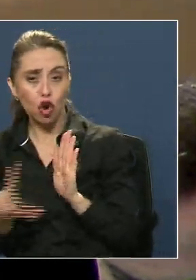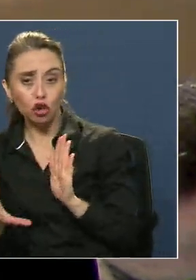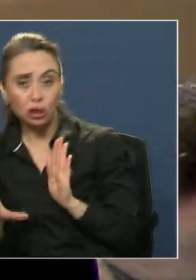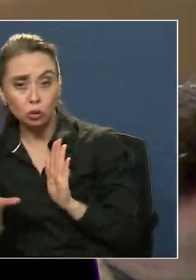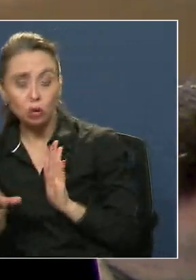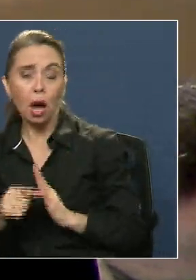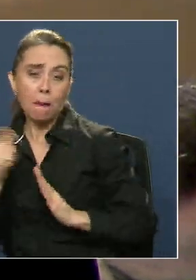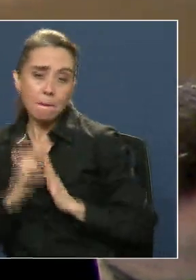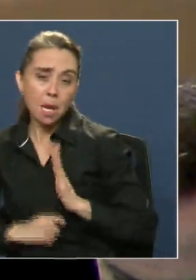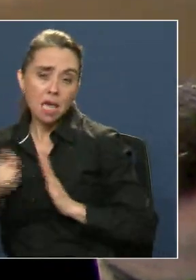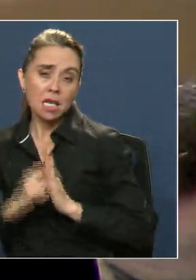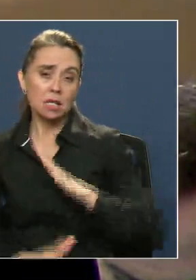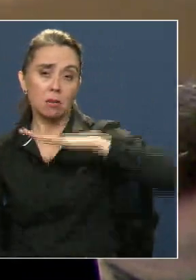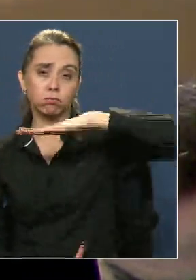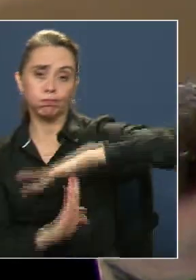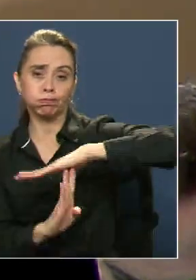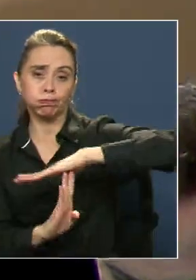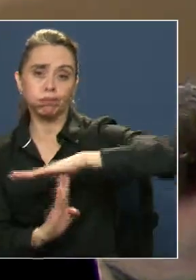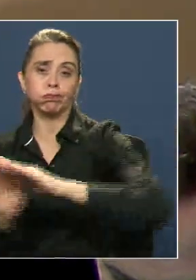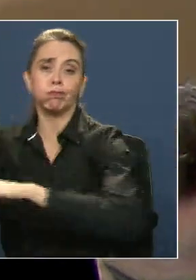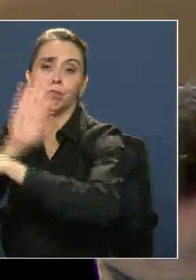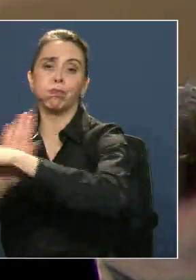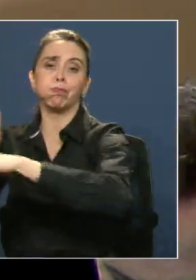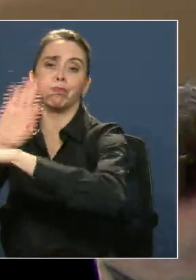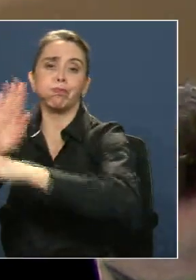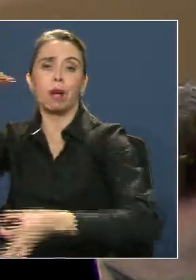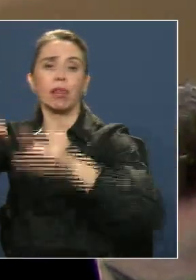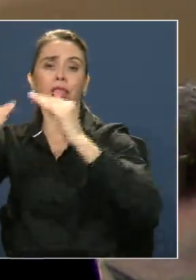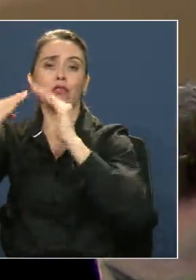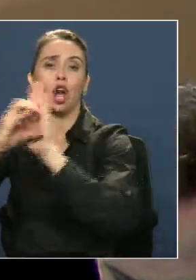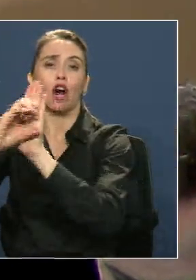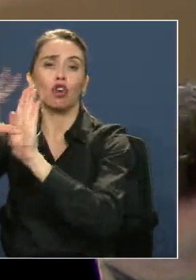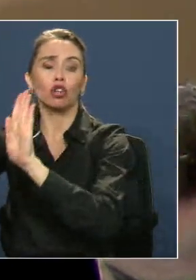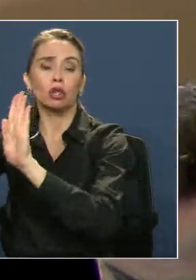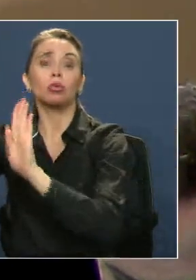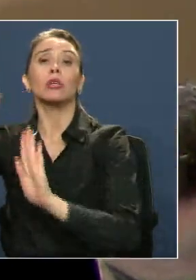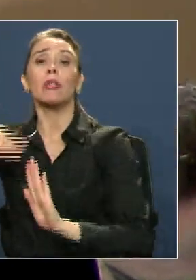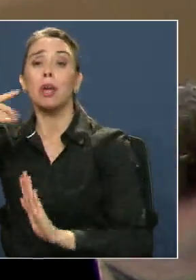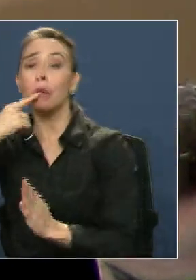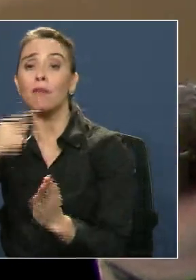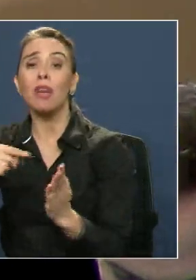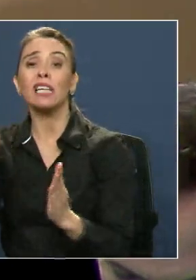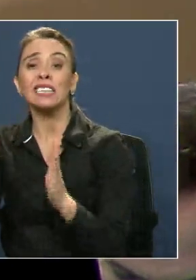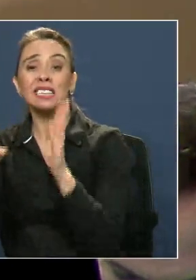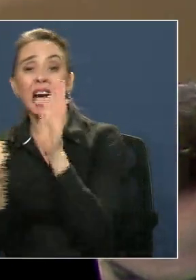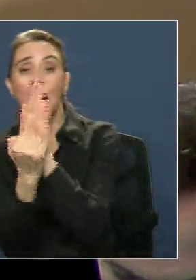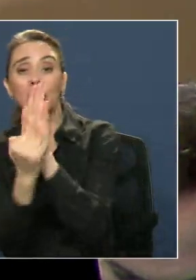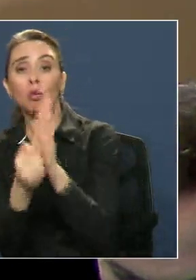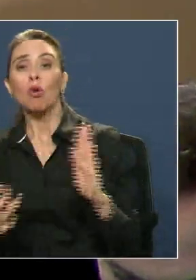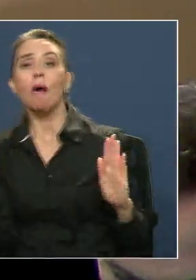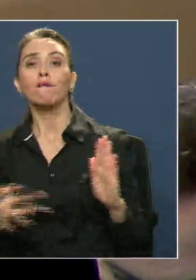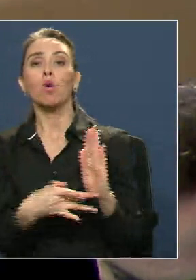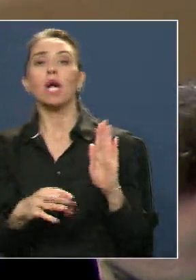probablemente meses paralizado en el Tribunal Constitucional y que va a ser declarada inconstitucional por el mismo tribunal.